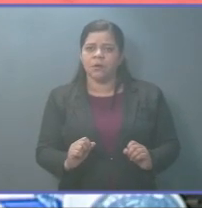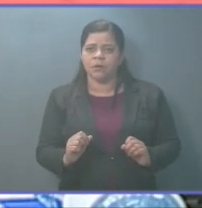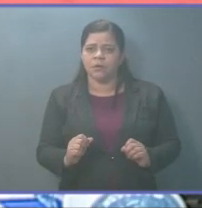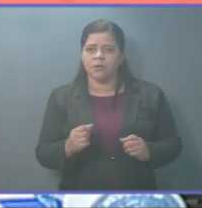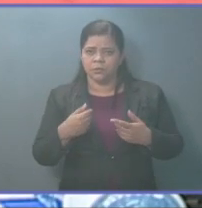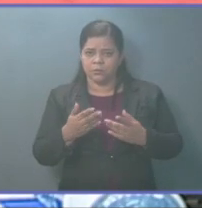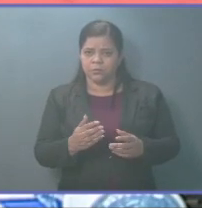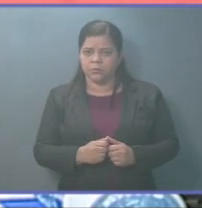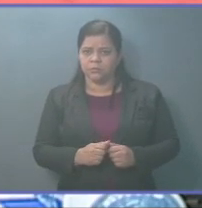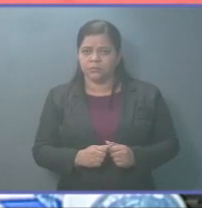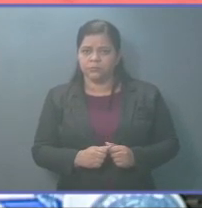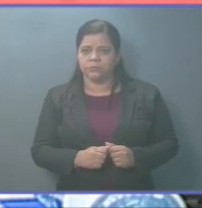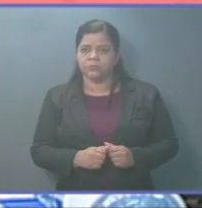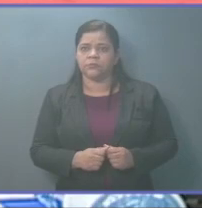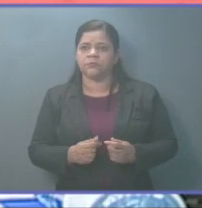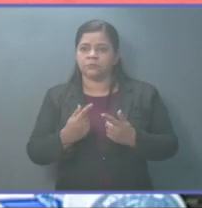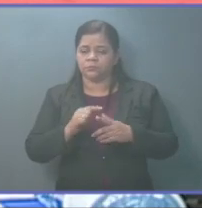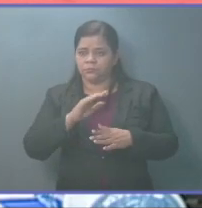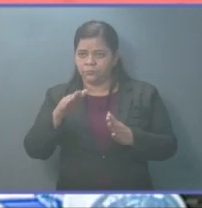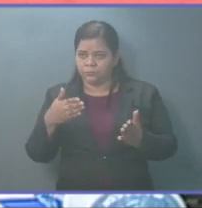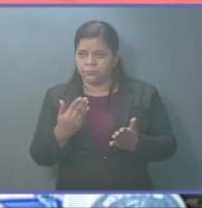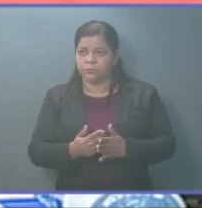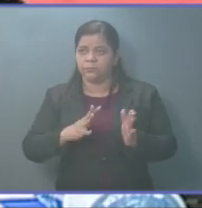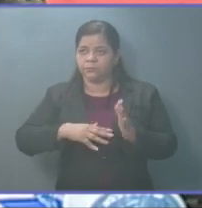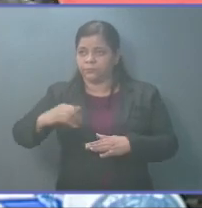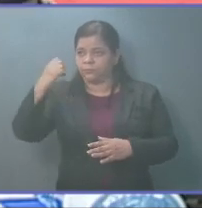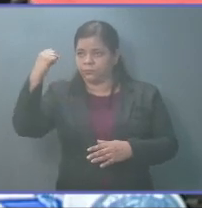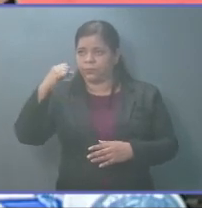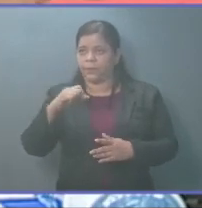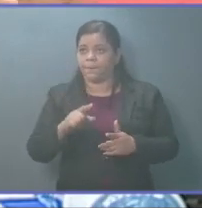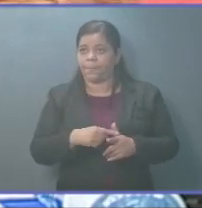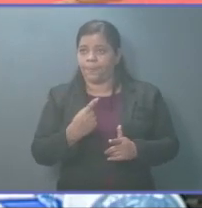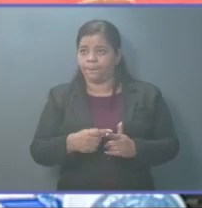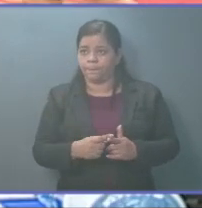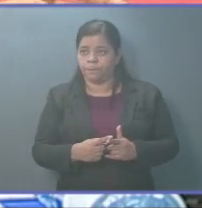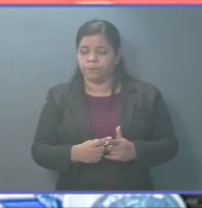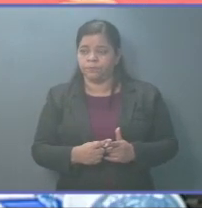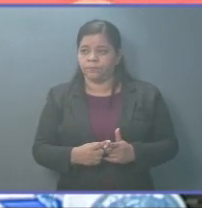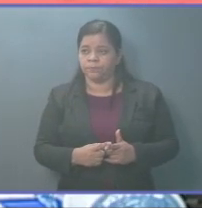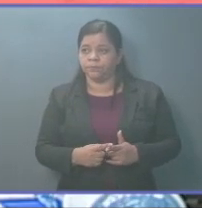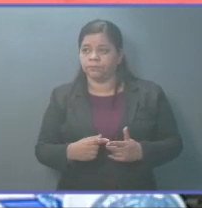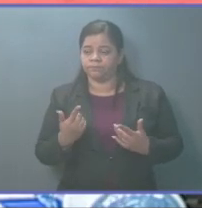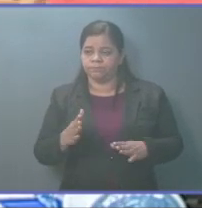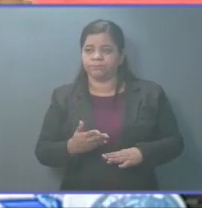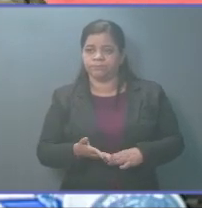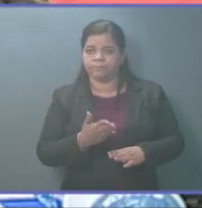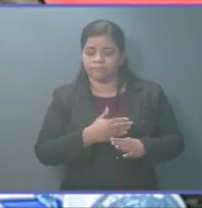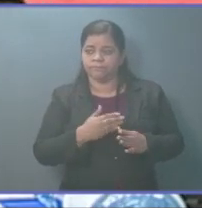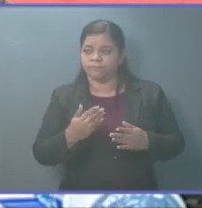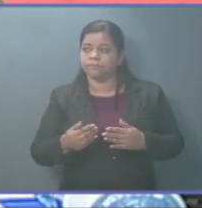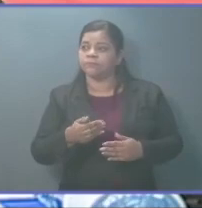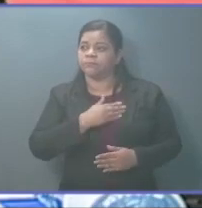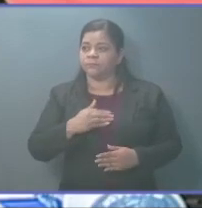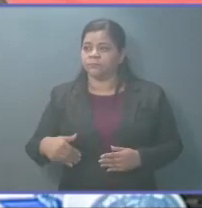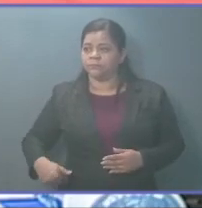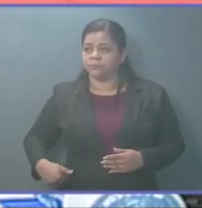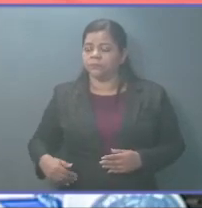proporcionar seguridad a personalidades importantes, aparte de lo que hace el Estado Mayor Presidencial.